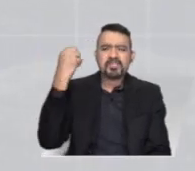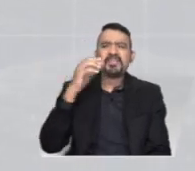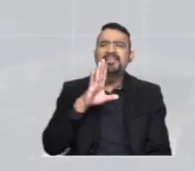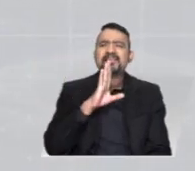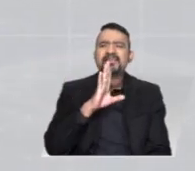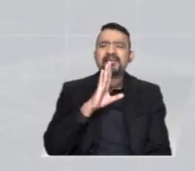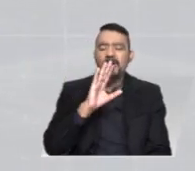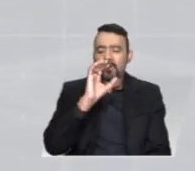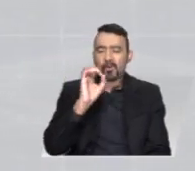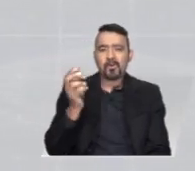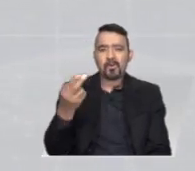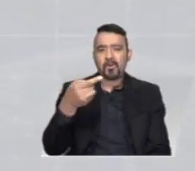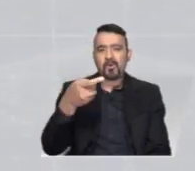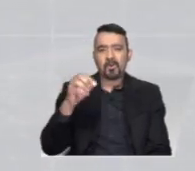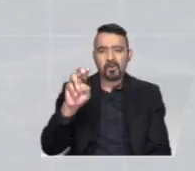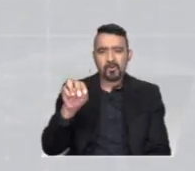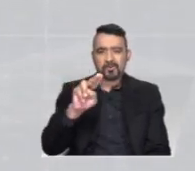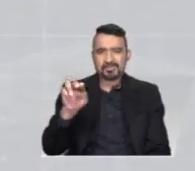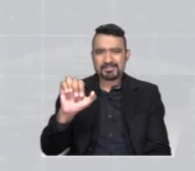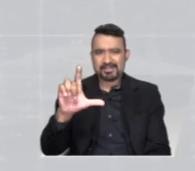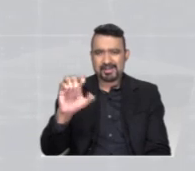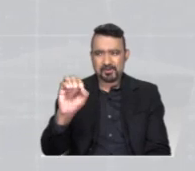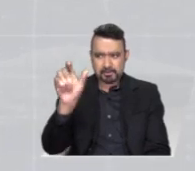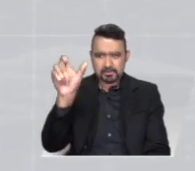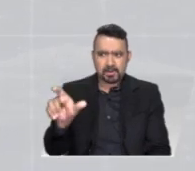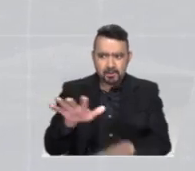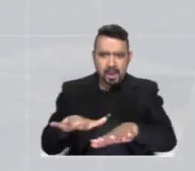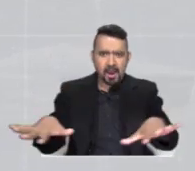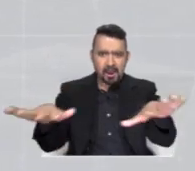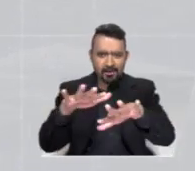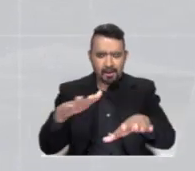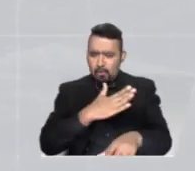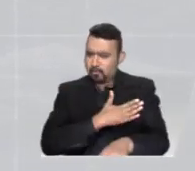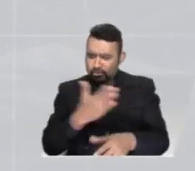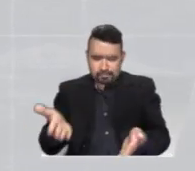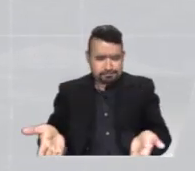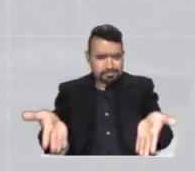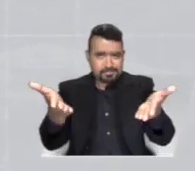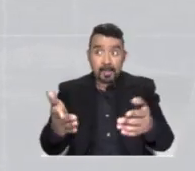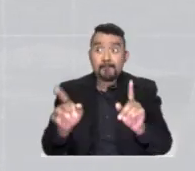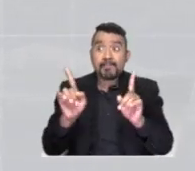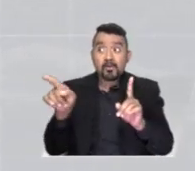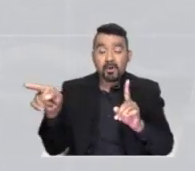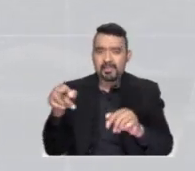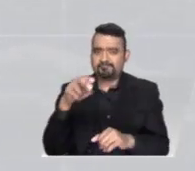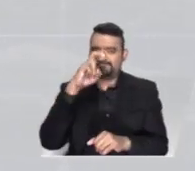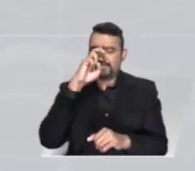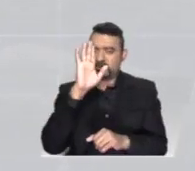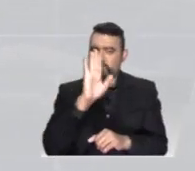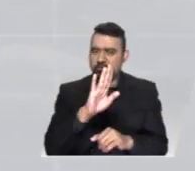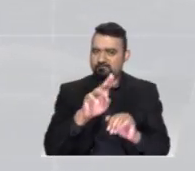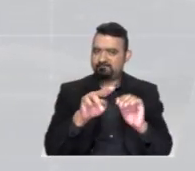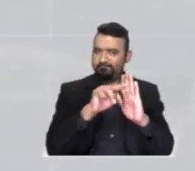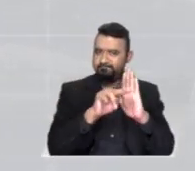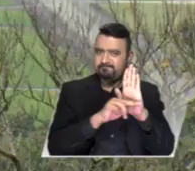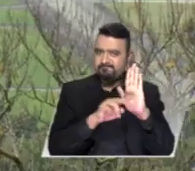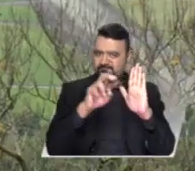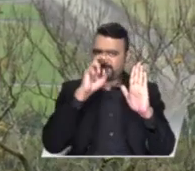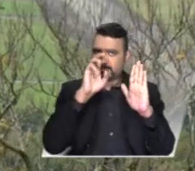que Gonzalo puso unas condiciones. Sin romanticismo, pero buscando preservar el legado de sus